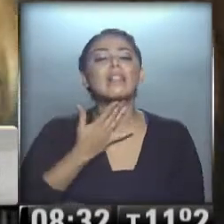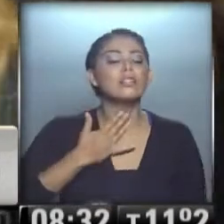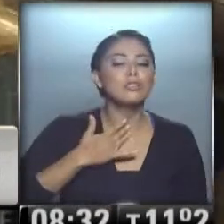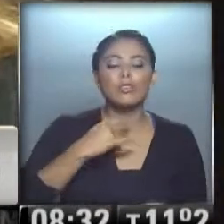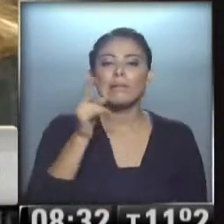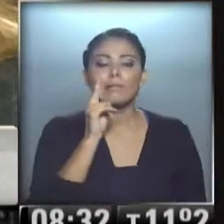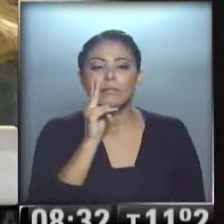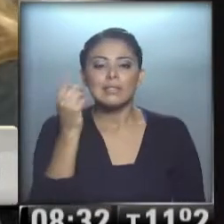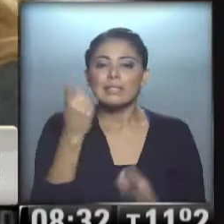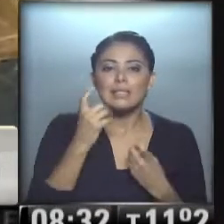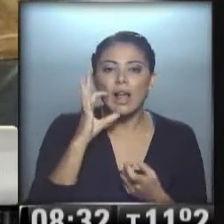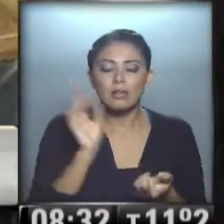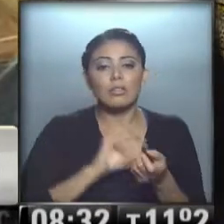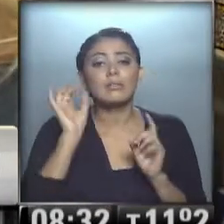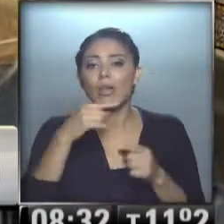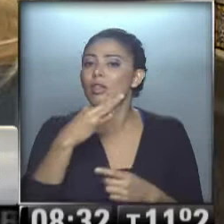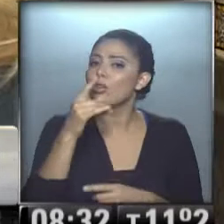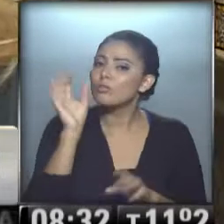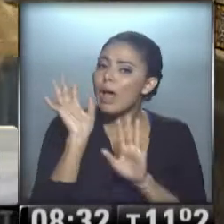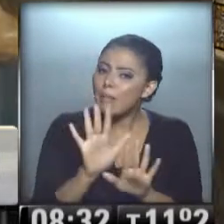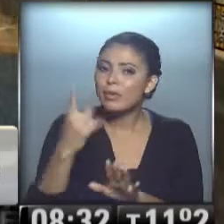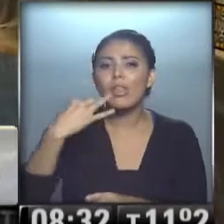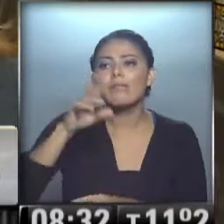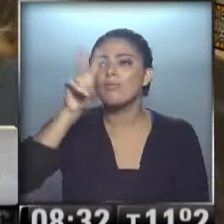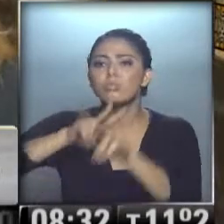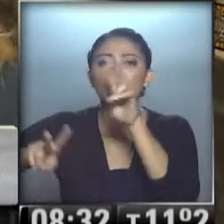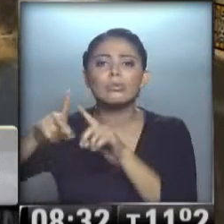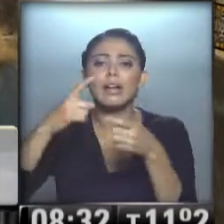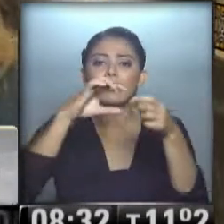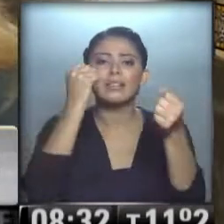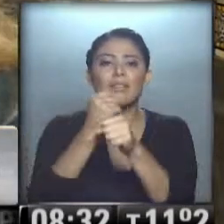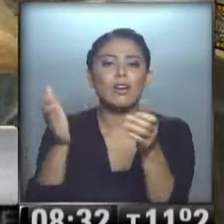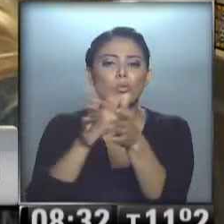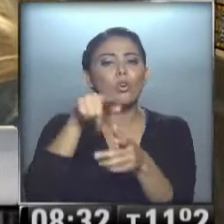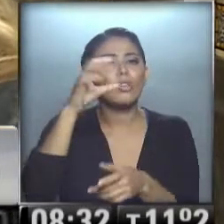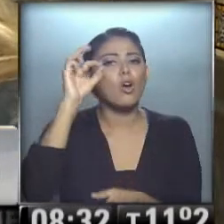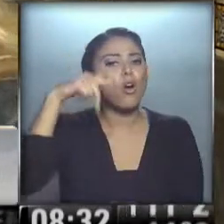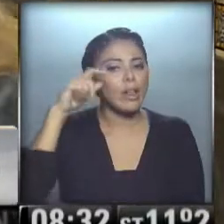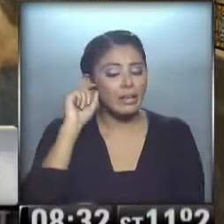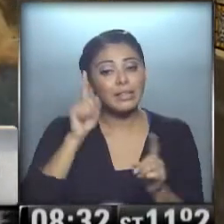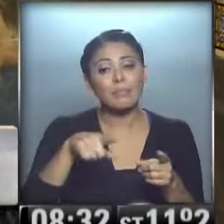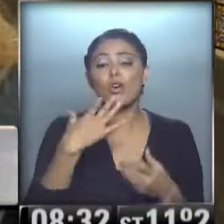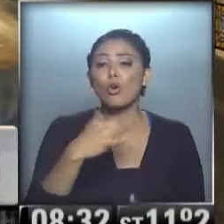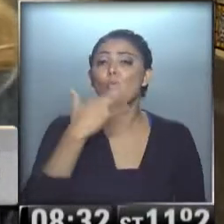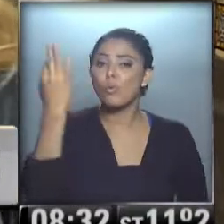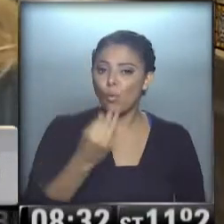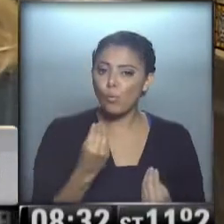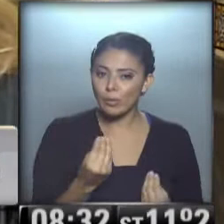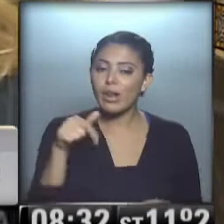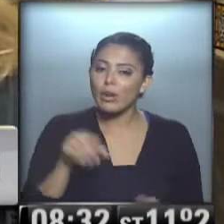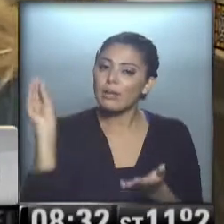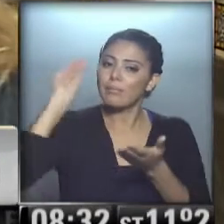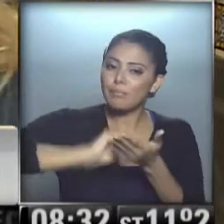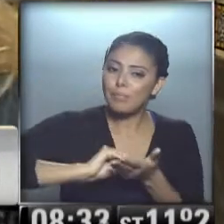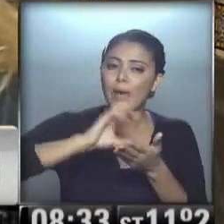sino salir a buscarlo y articular con las ONG que existan. Por otro lado, también está en el tema de la aplicación, lo estamos incorporando dentro